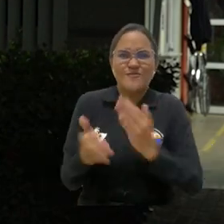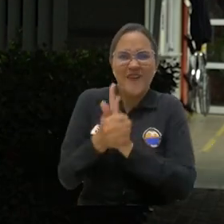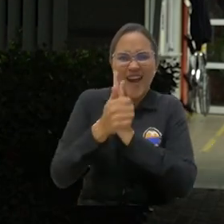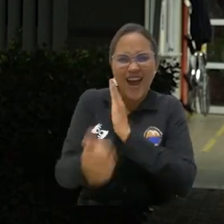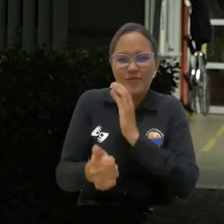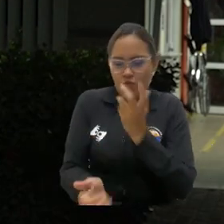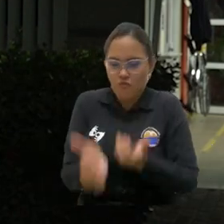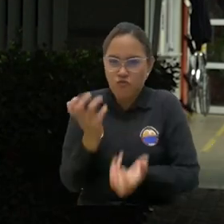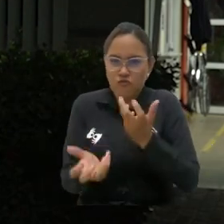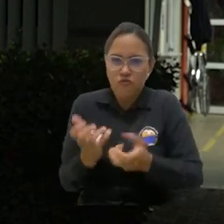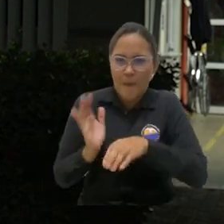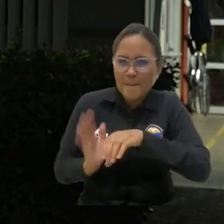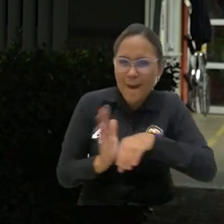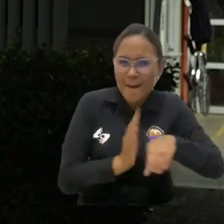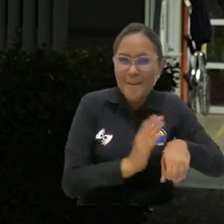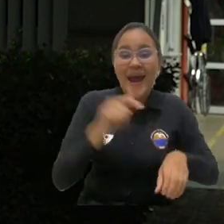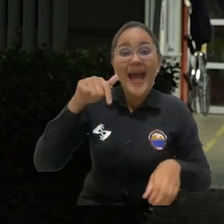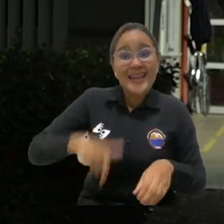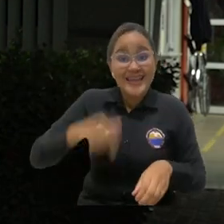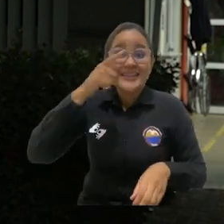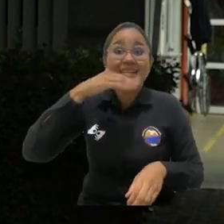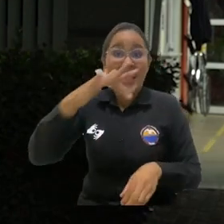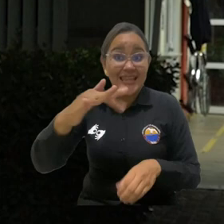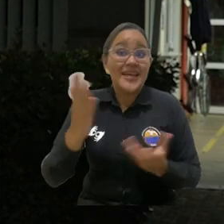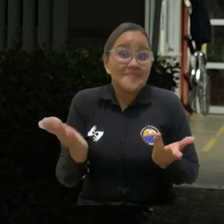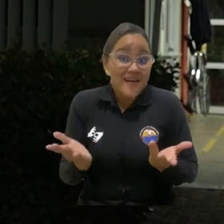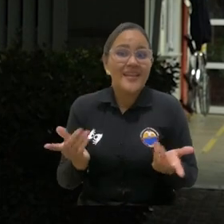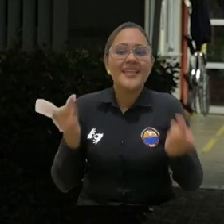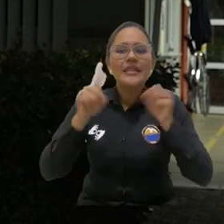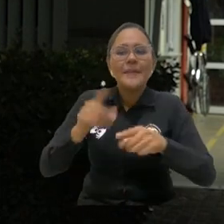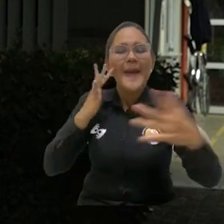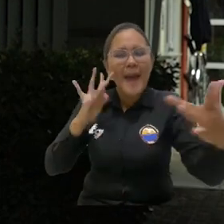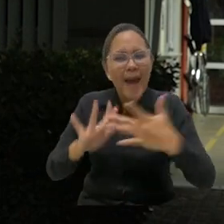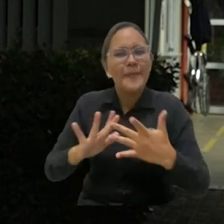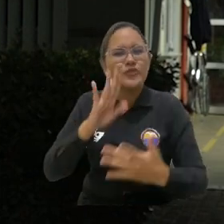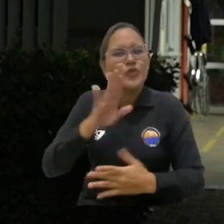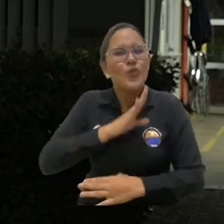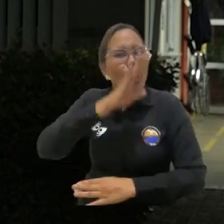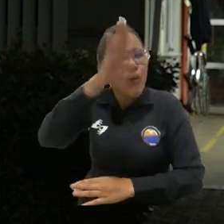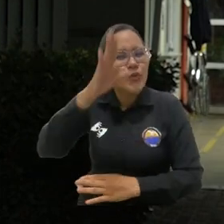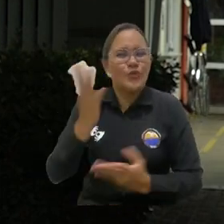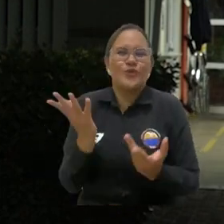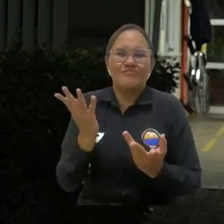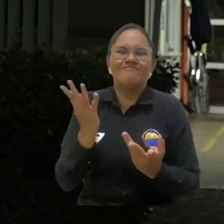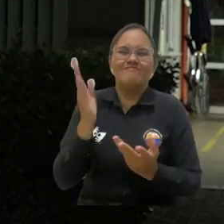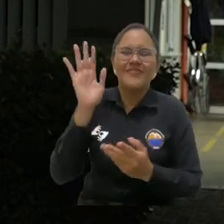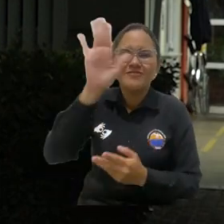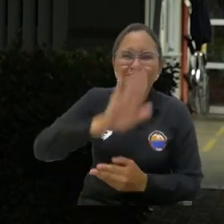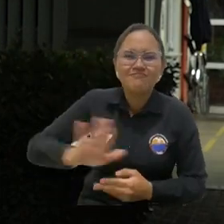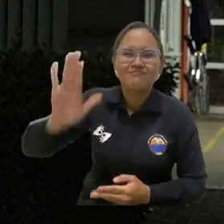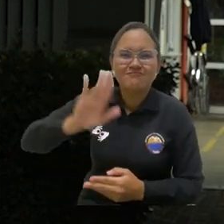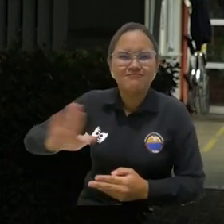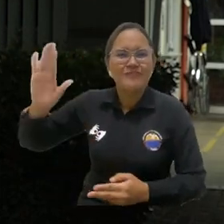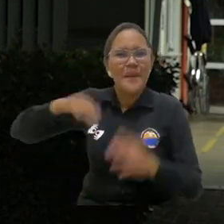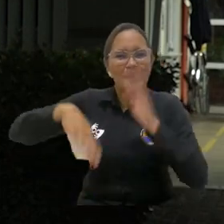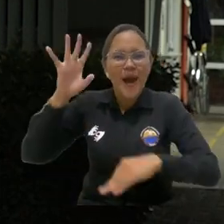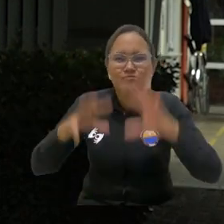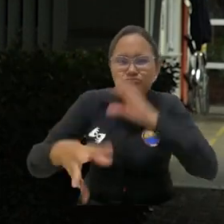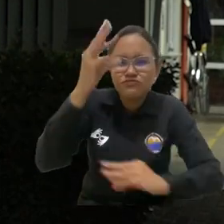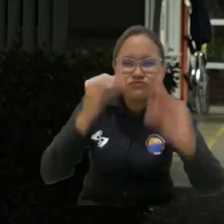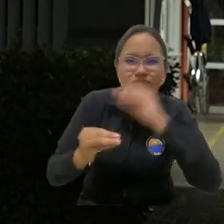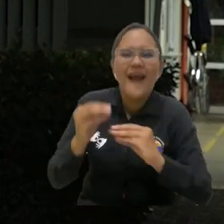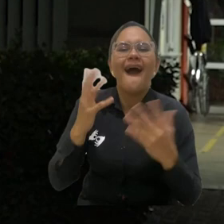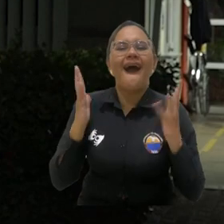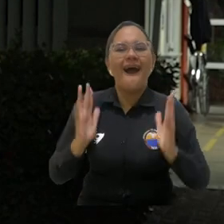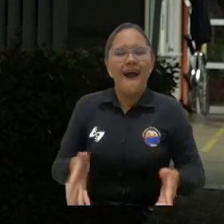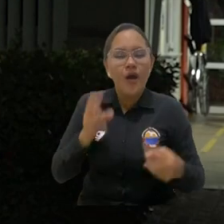de nuestros chefs en la ciudad y obviamente para rescatar esa tradición tan importante de los territorios,